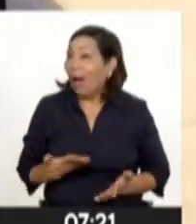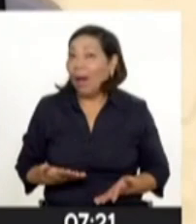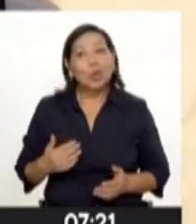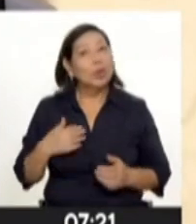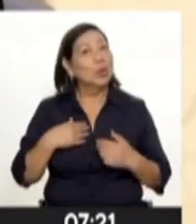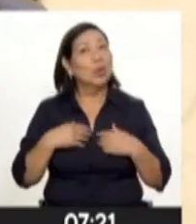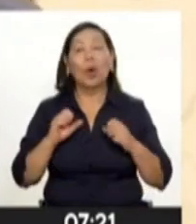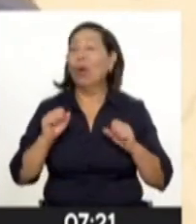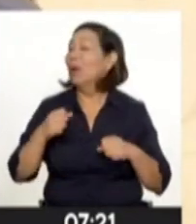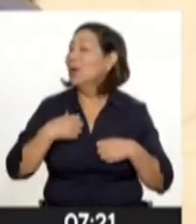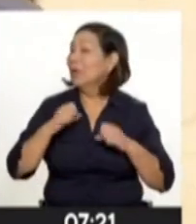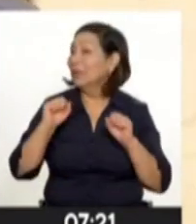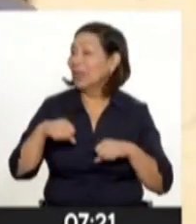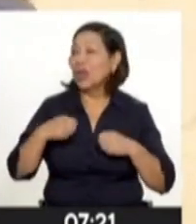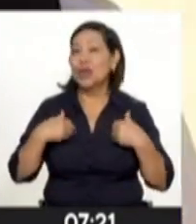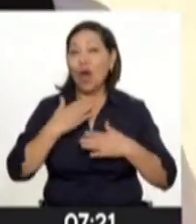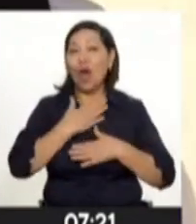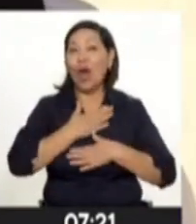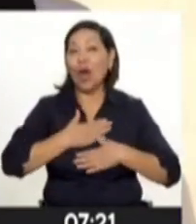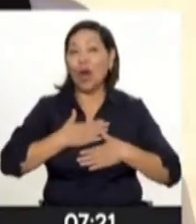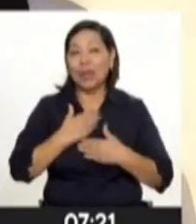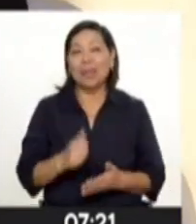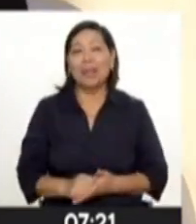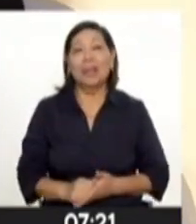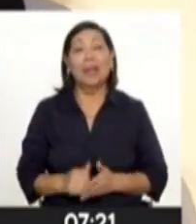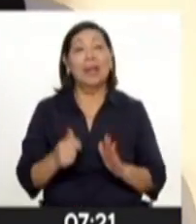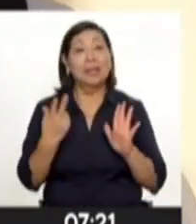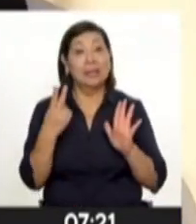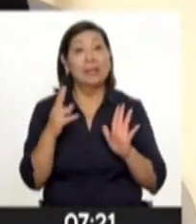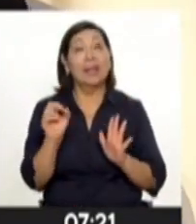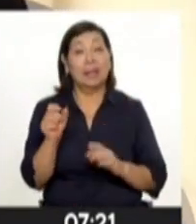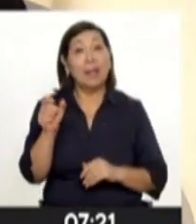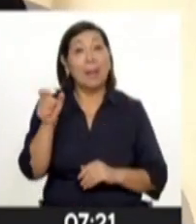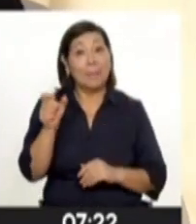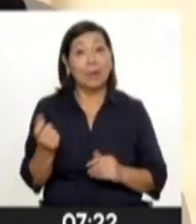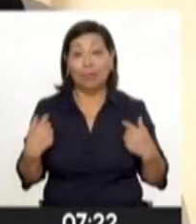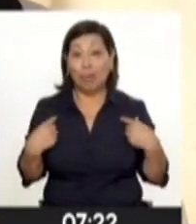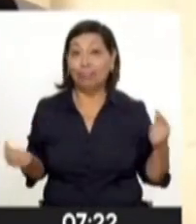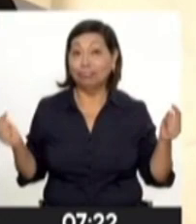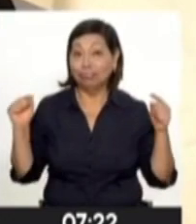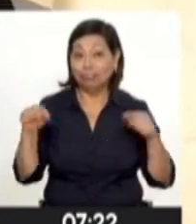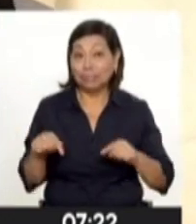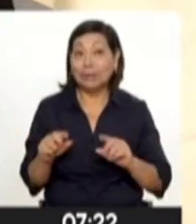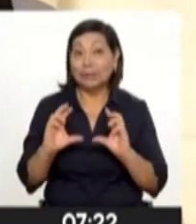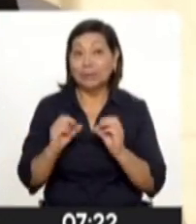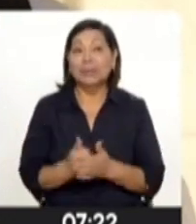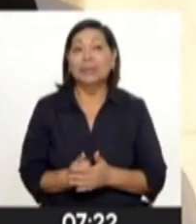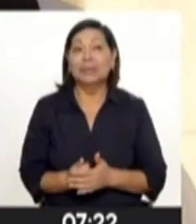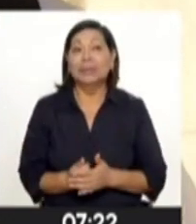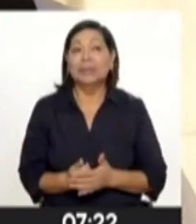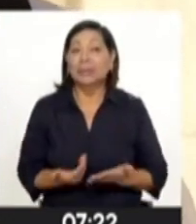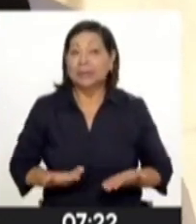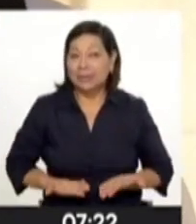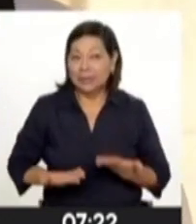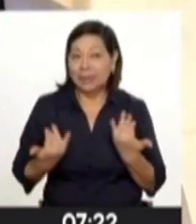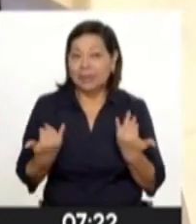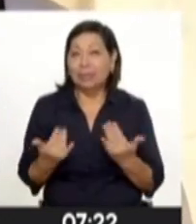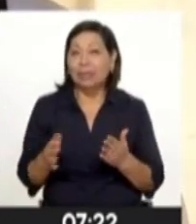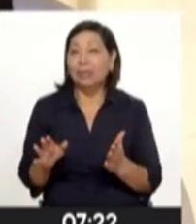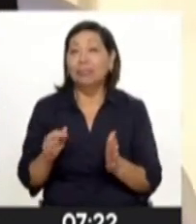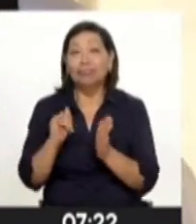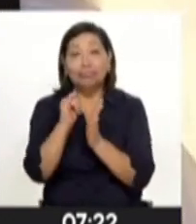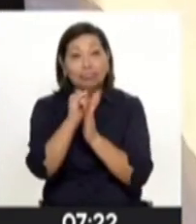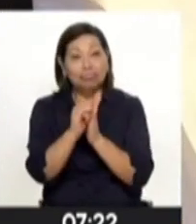veces, de verdad que muy contento. Somos más de 70 las personas que estamos aquí llevando esta